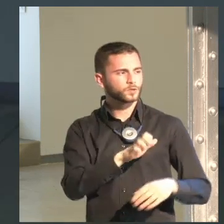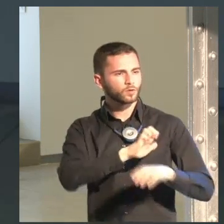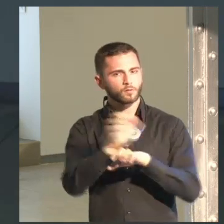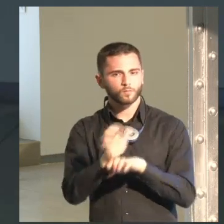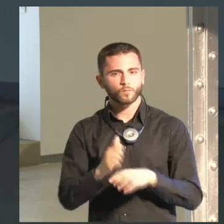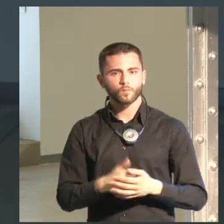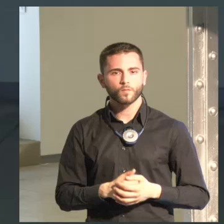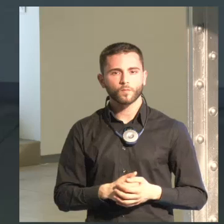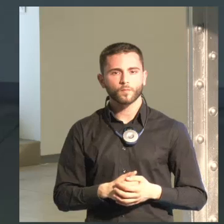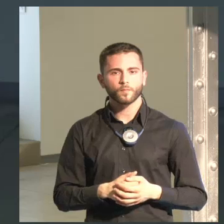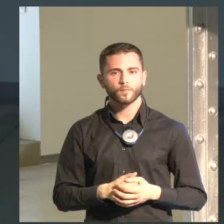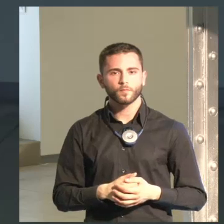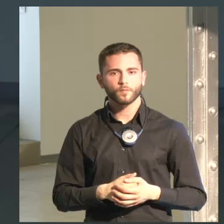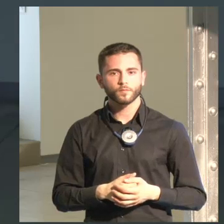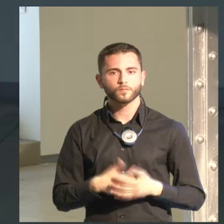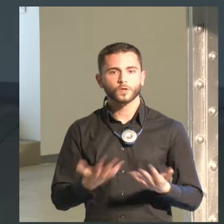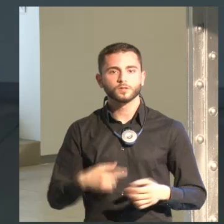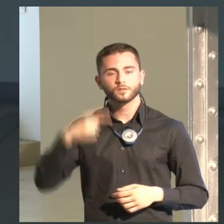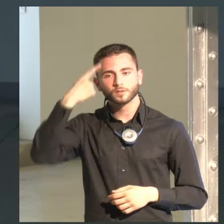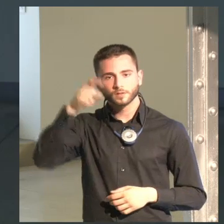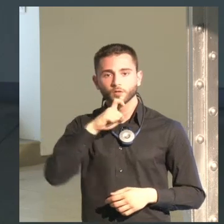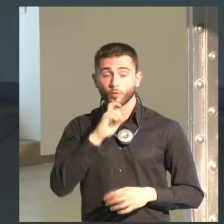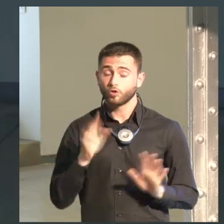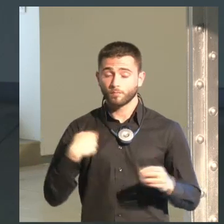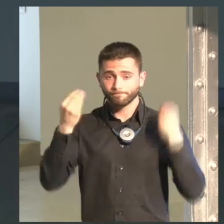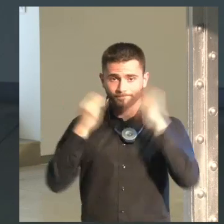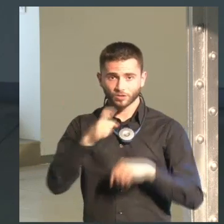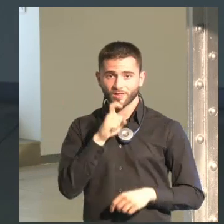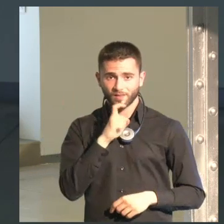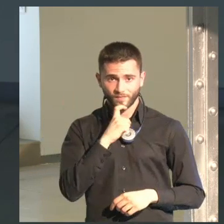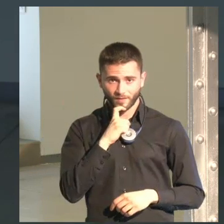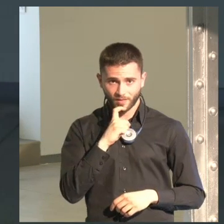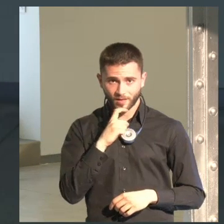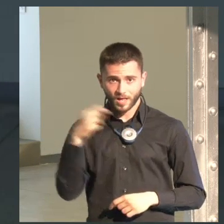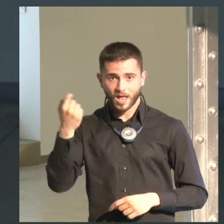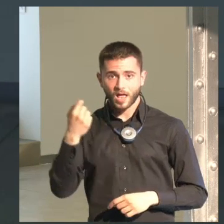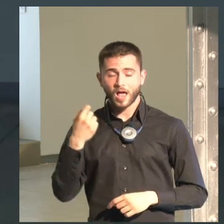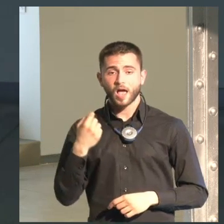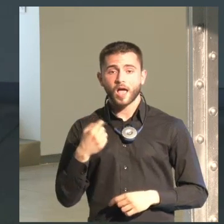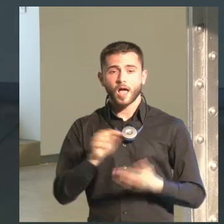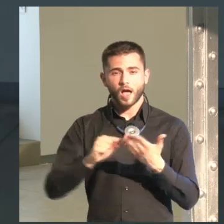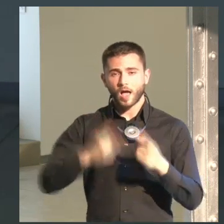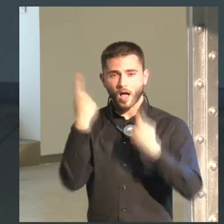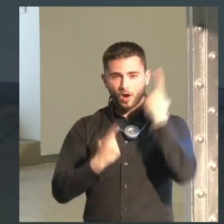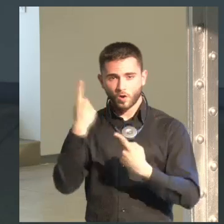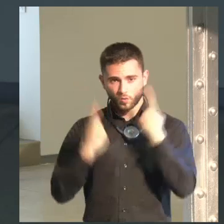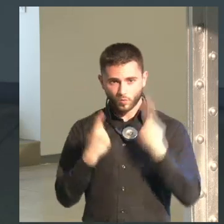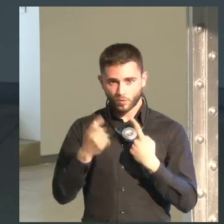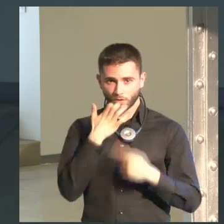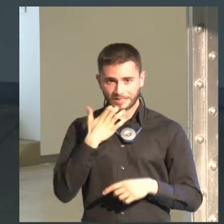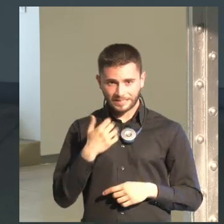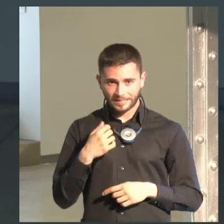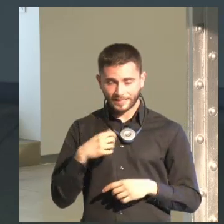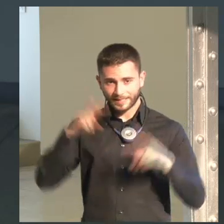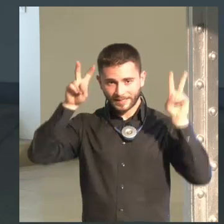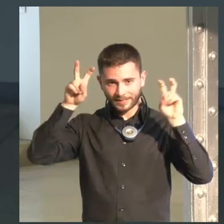esa aproximación a la regulación? Será compleja. Yo creo que algunos apuntes, yo creo que cuando hablamos de